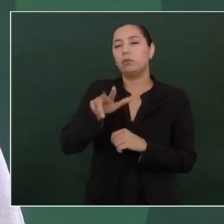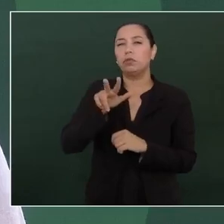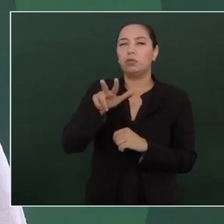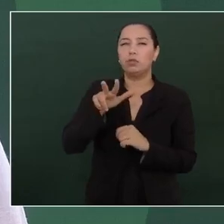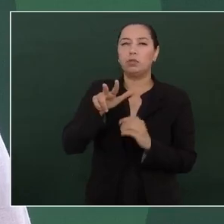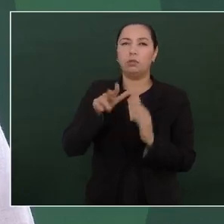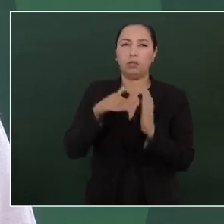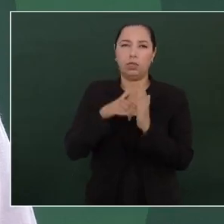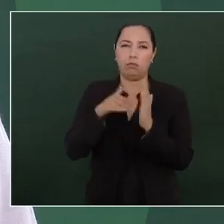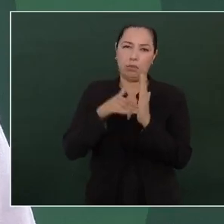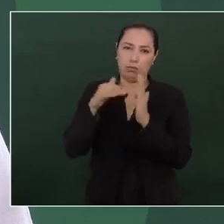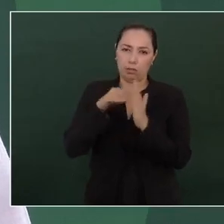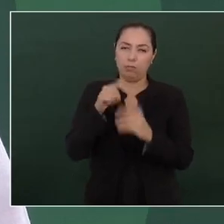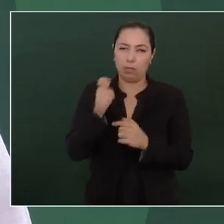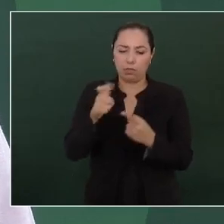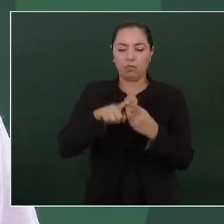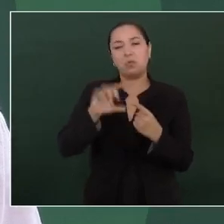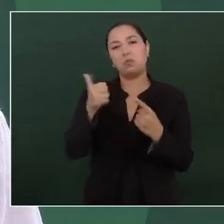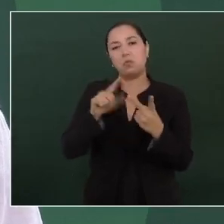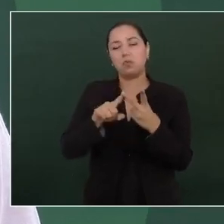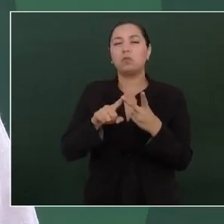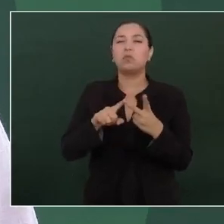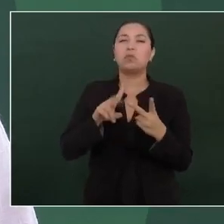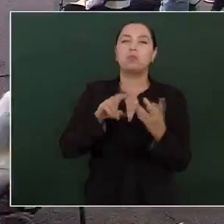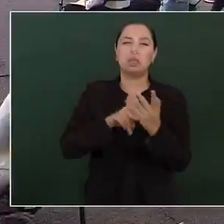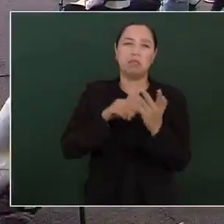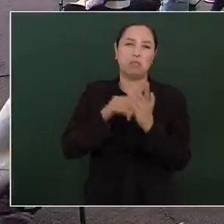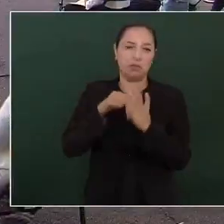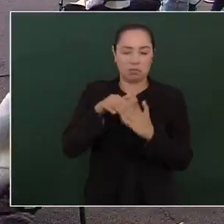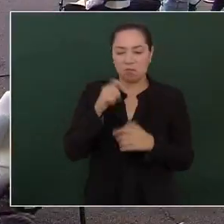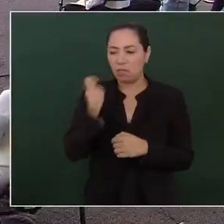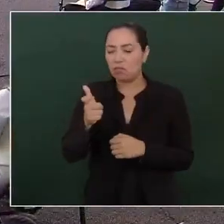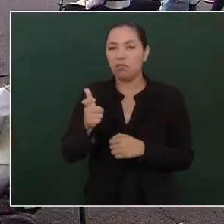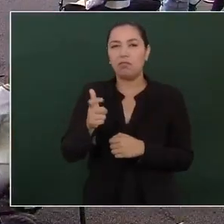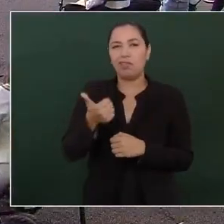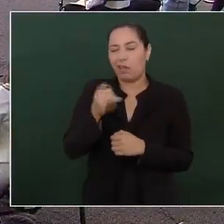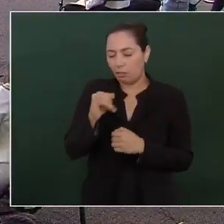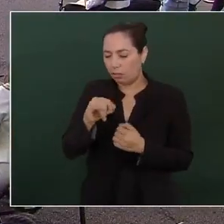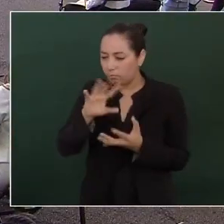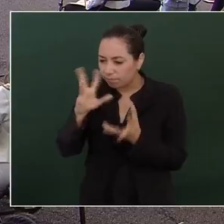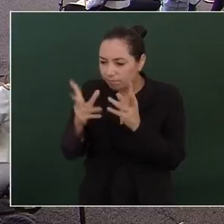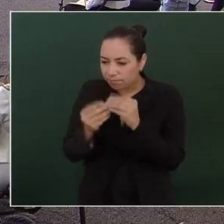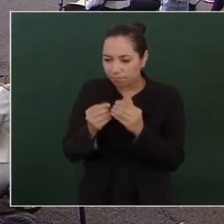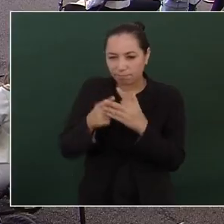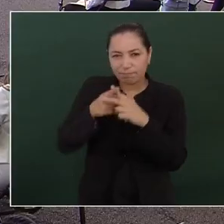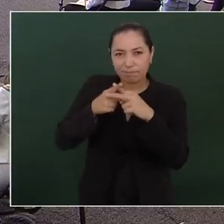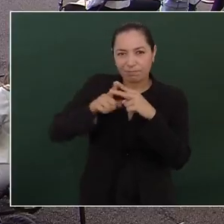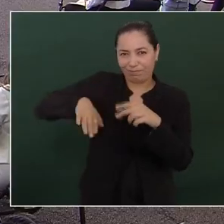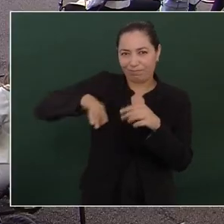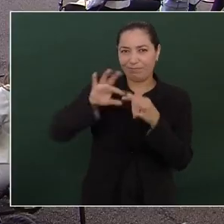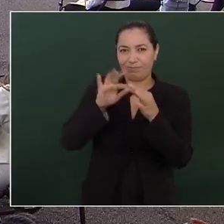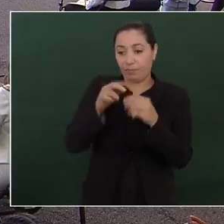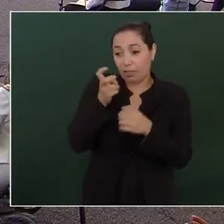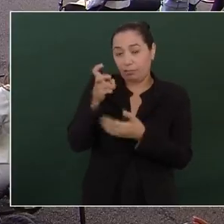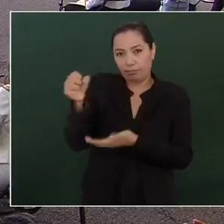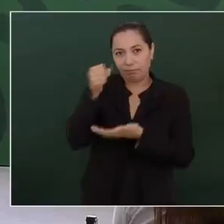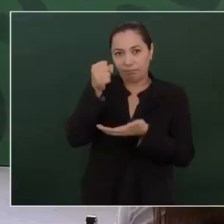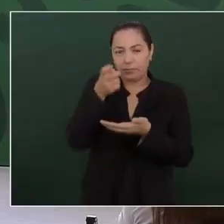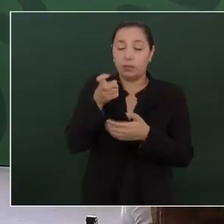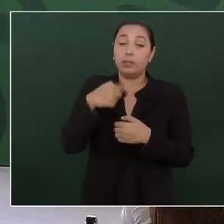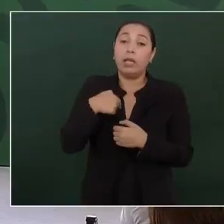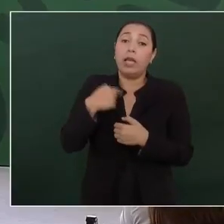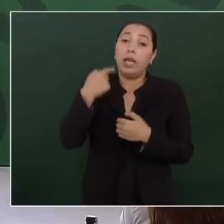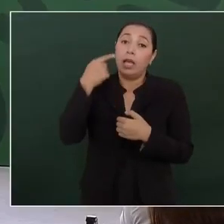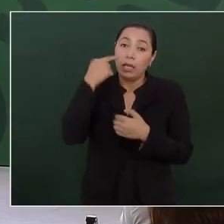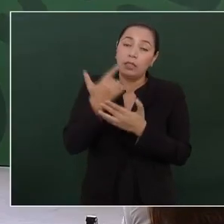otro implica 2 mil millones de pesos, y así hasta llegar a este monto que se ha comentado. Esperamos y confiamos